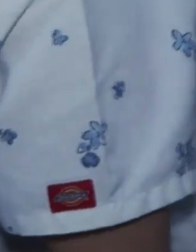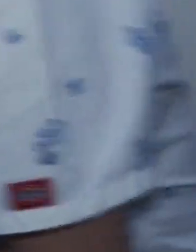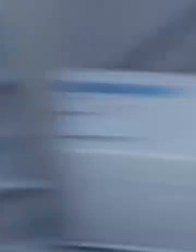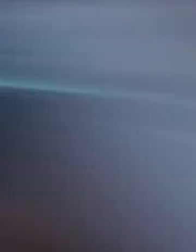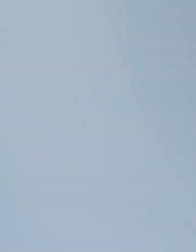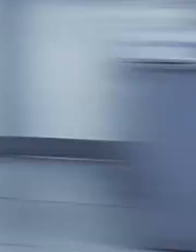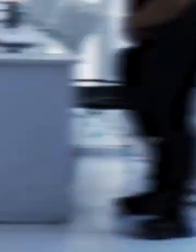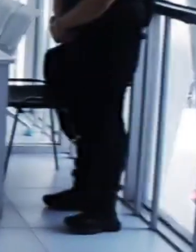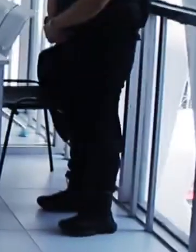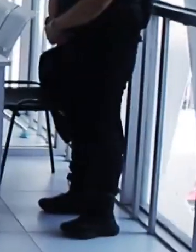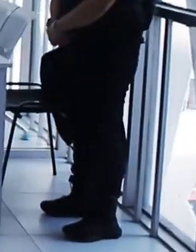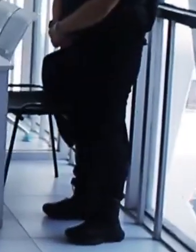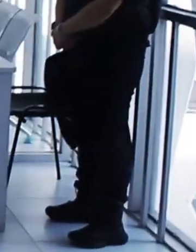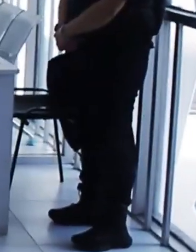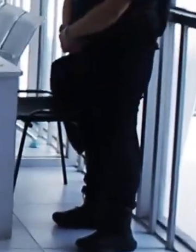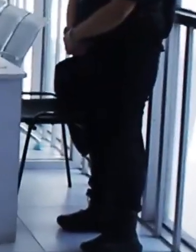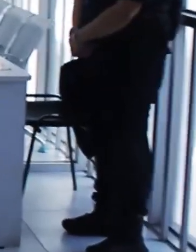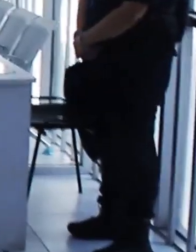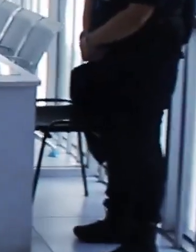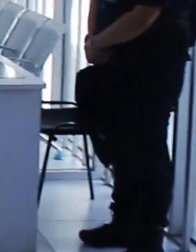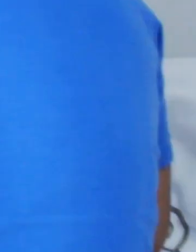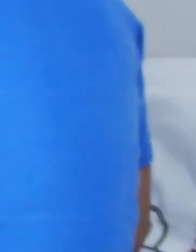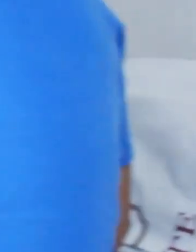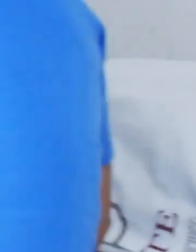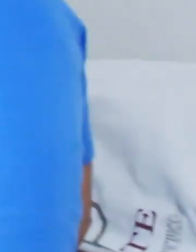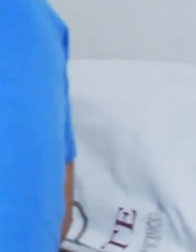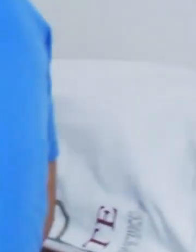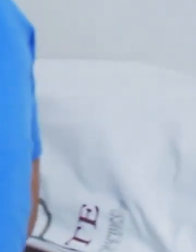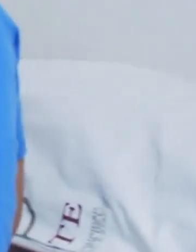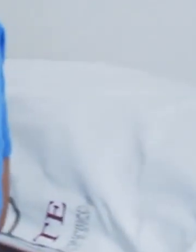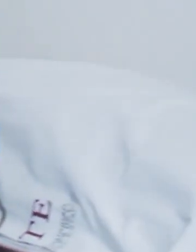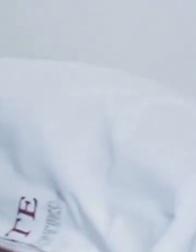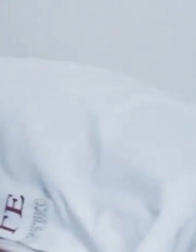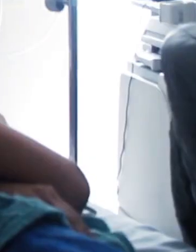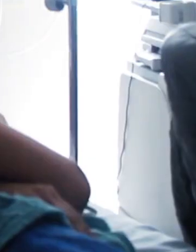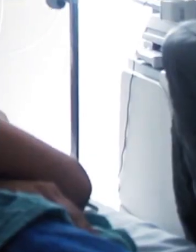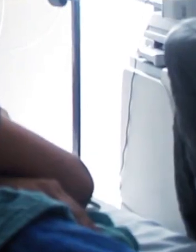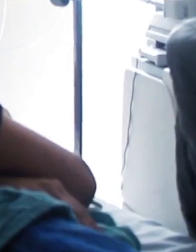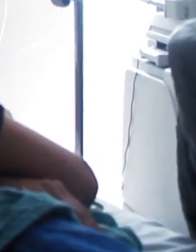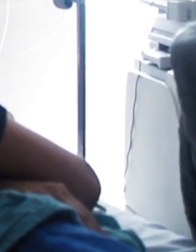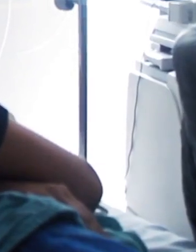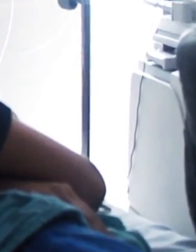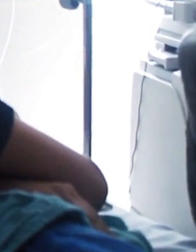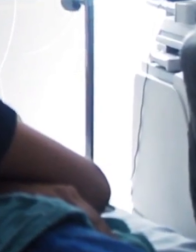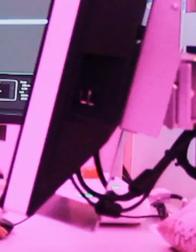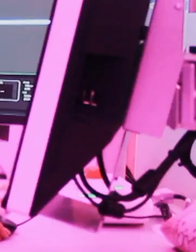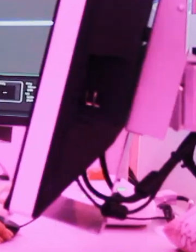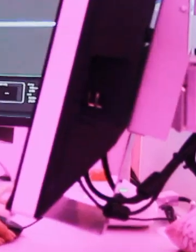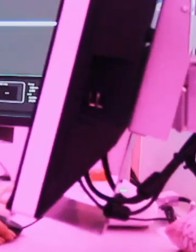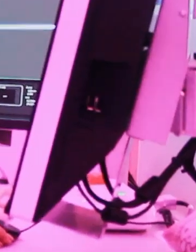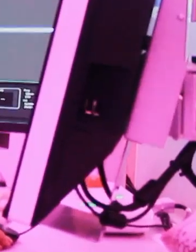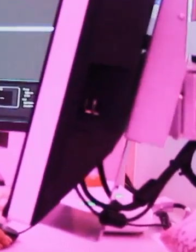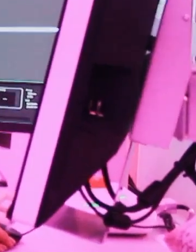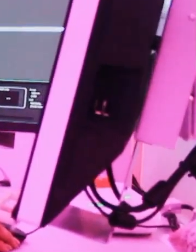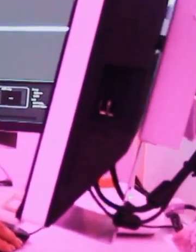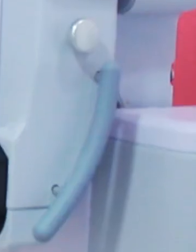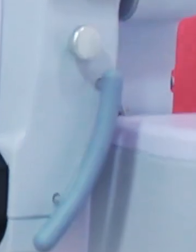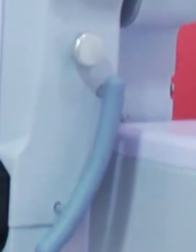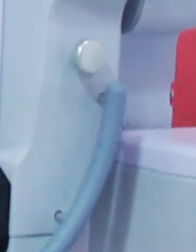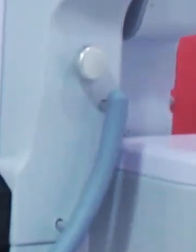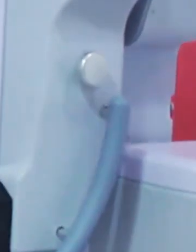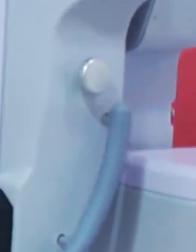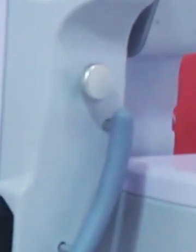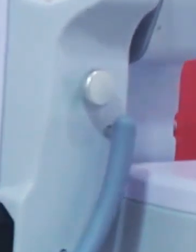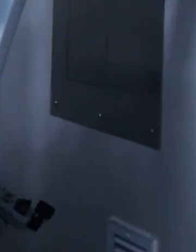funcionamiento. El proceso de transformación del ISSSTE también incluye el equipamiento de sus unidades médicas con una inversión